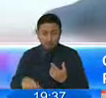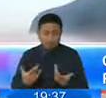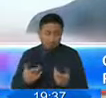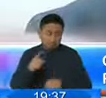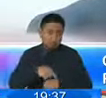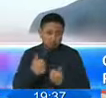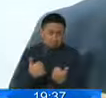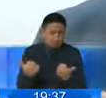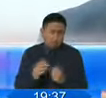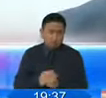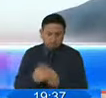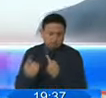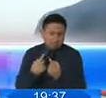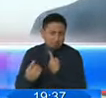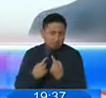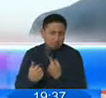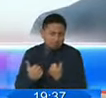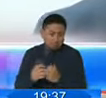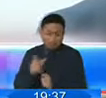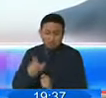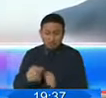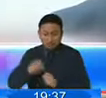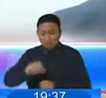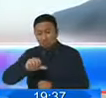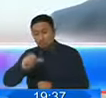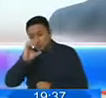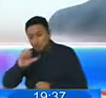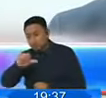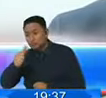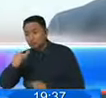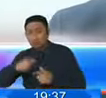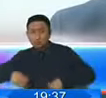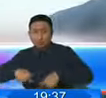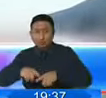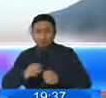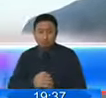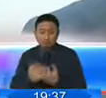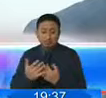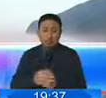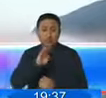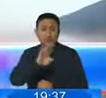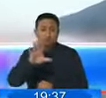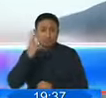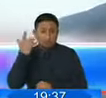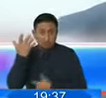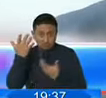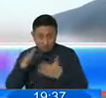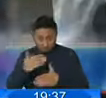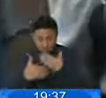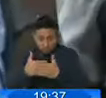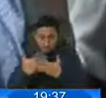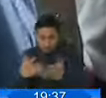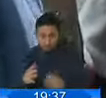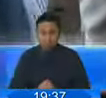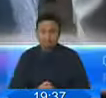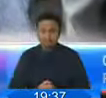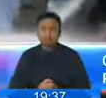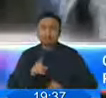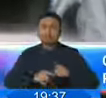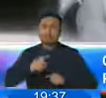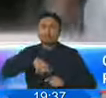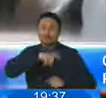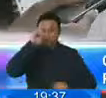tiempo razonable, un tiempo en donde las personas puedan buscar opciones y estamos esperando que esos 45 días pues transcurran. Algunos de ellos